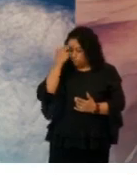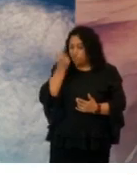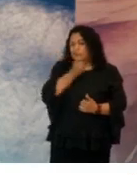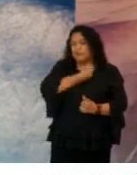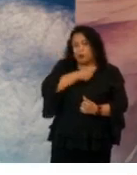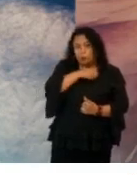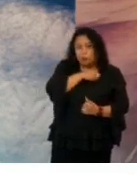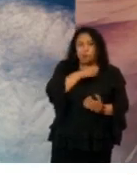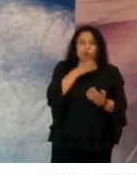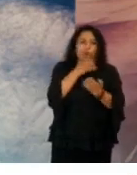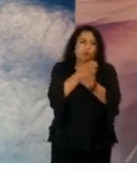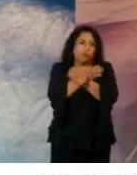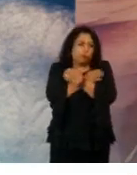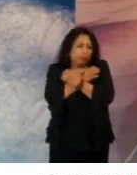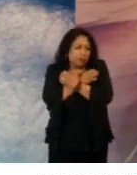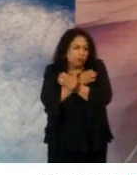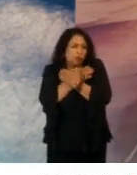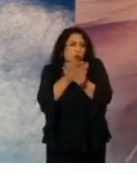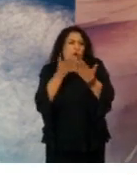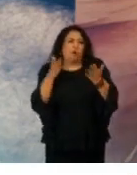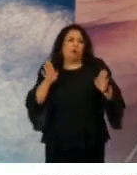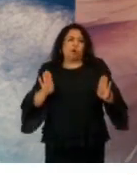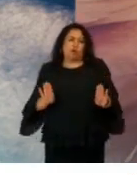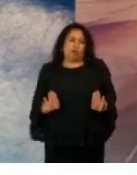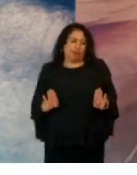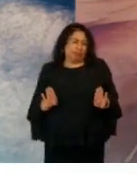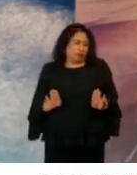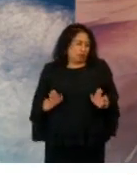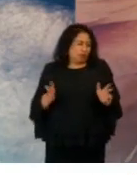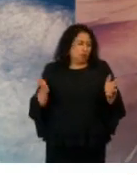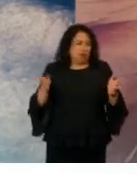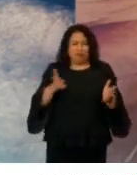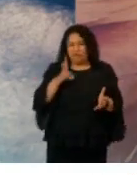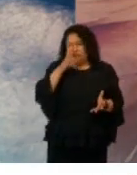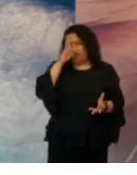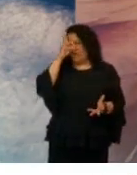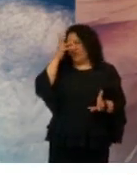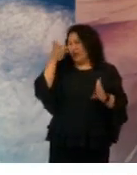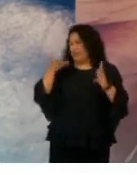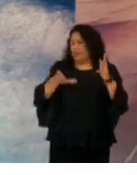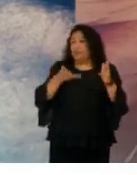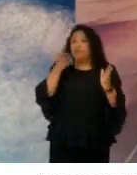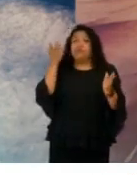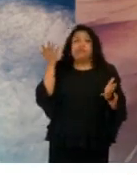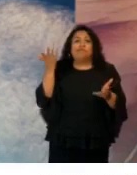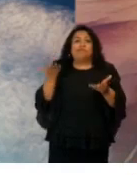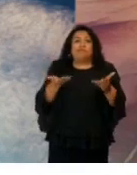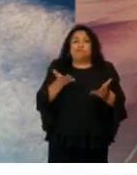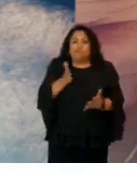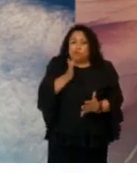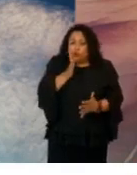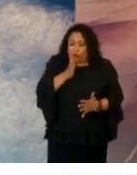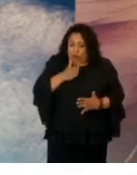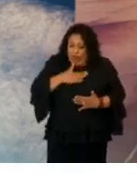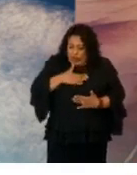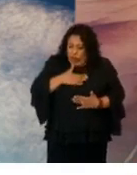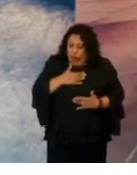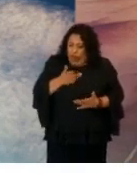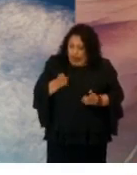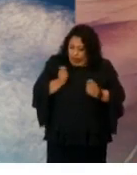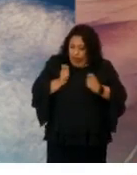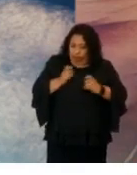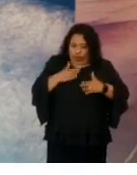educación, por las condiciones, por la violencia, no se puede ejercer con dignidad a plenitud